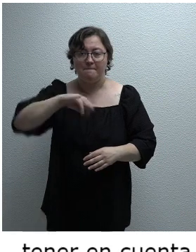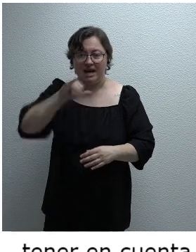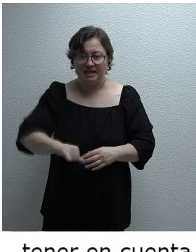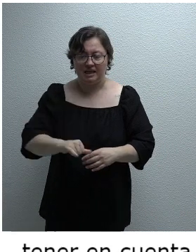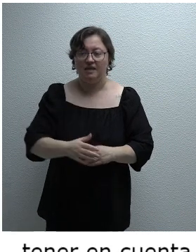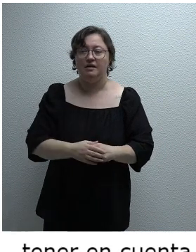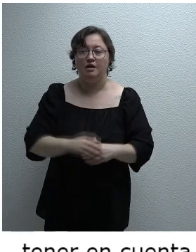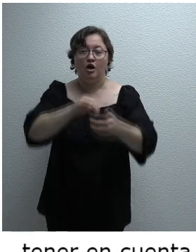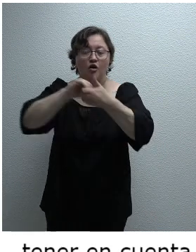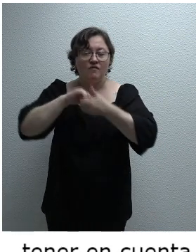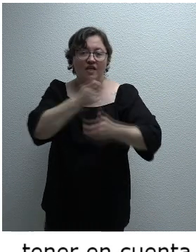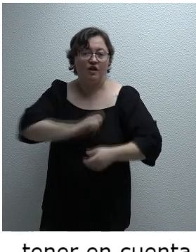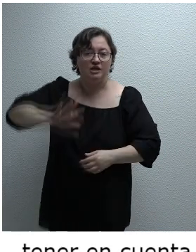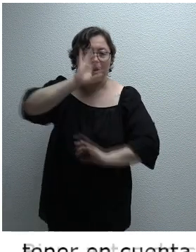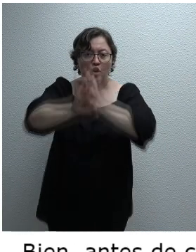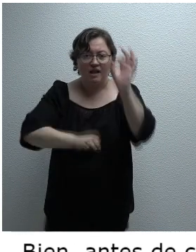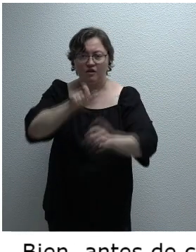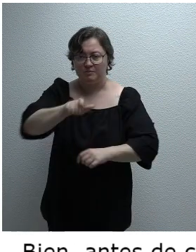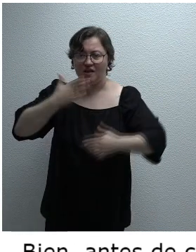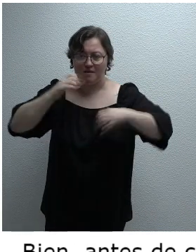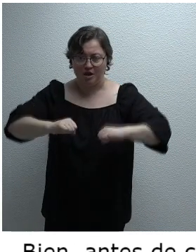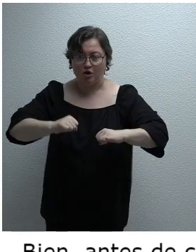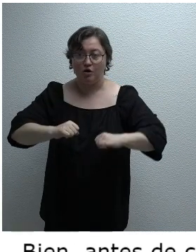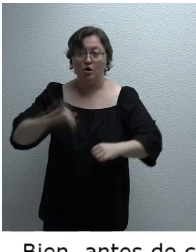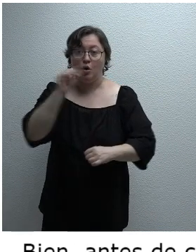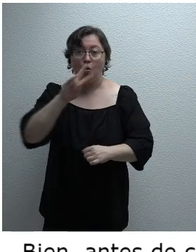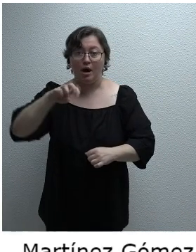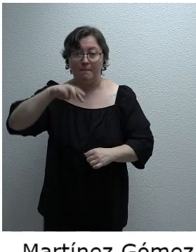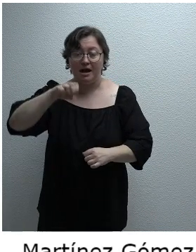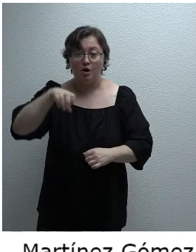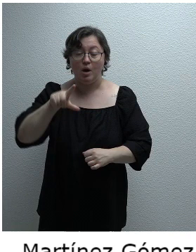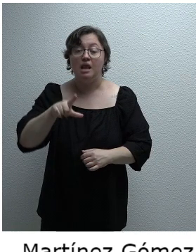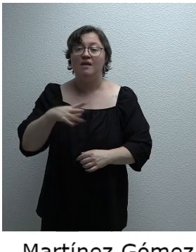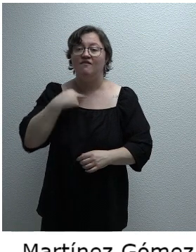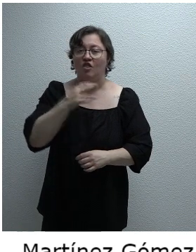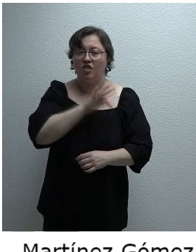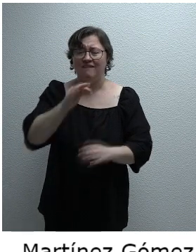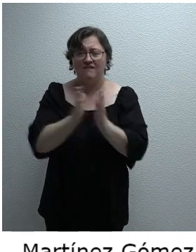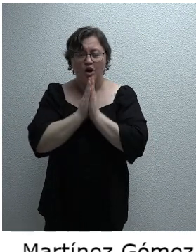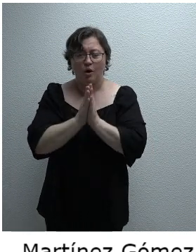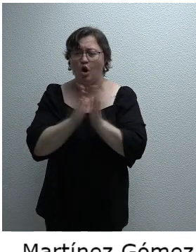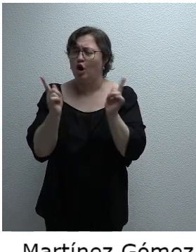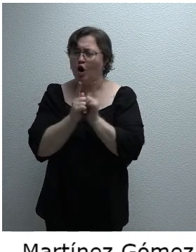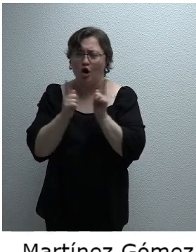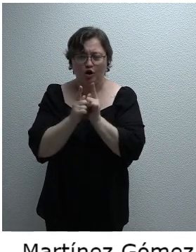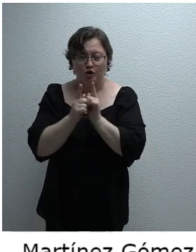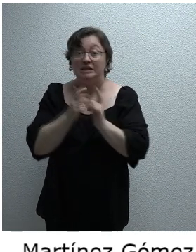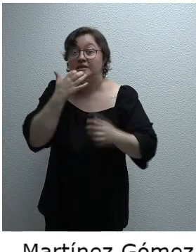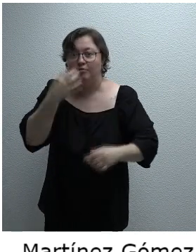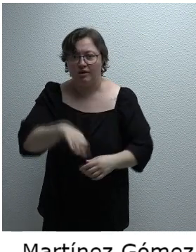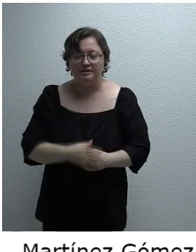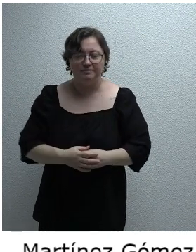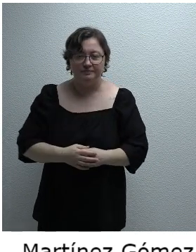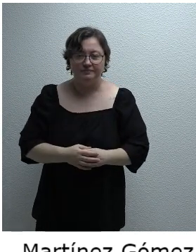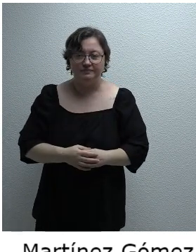de la Confederación Española de Organizaciones de Mayores. Juan Manuel tiene la palabra y te ruego, por favor, que sea breve, en la medida que puedas.